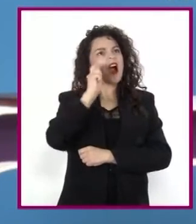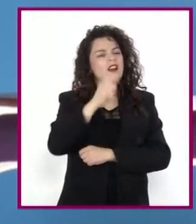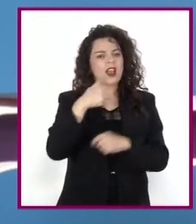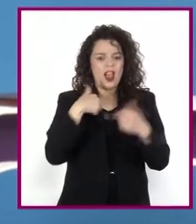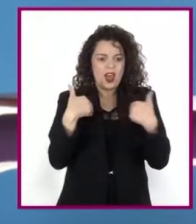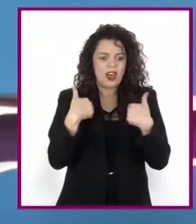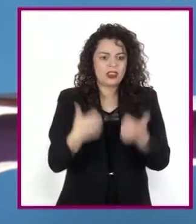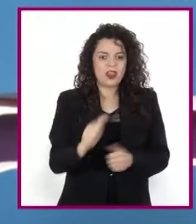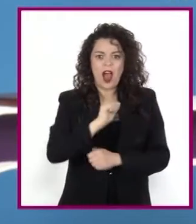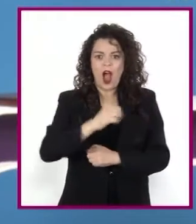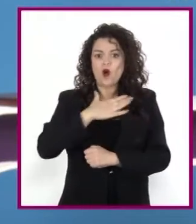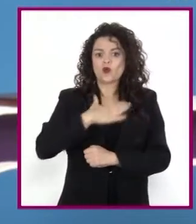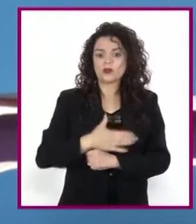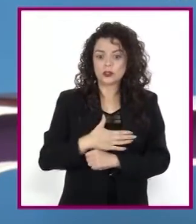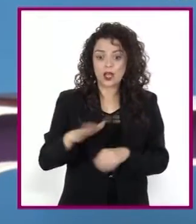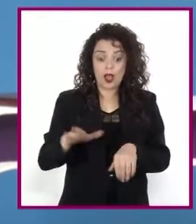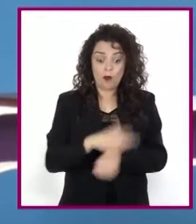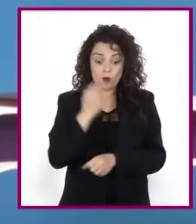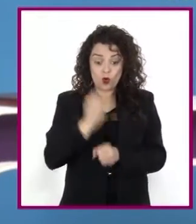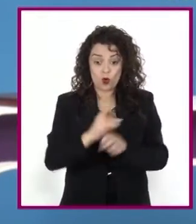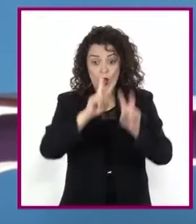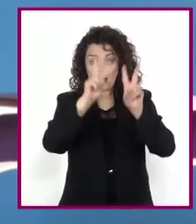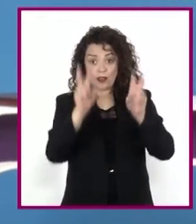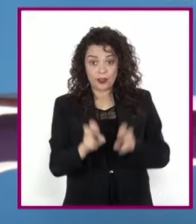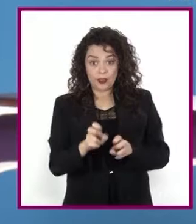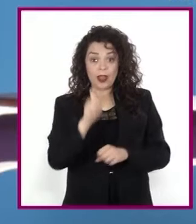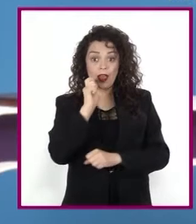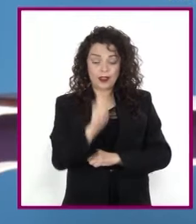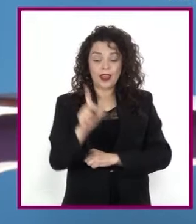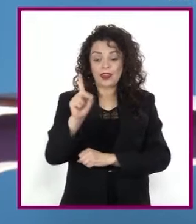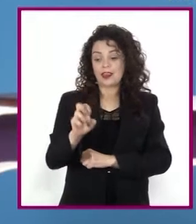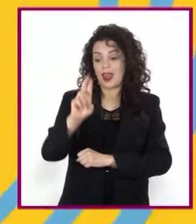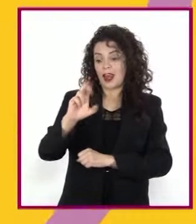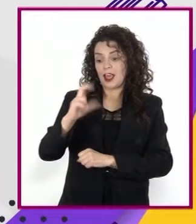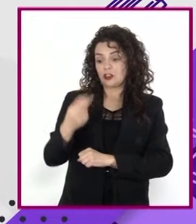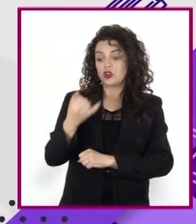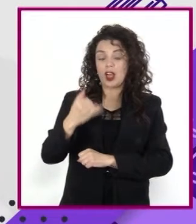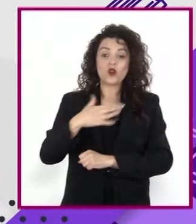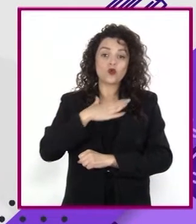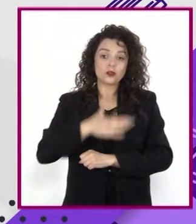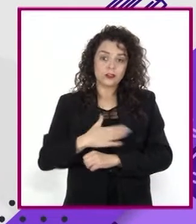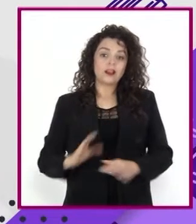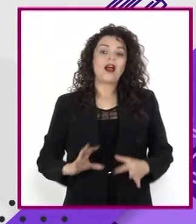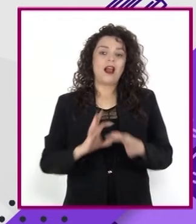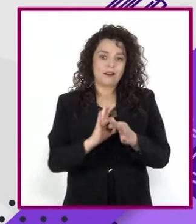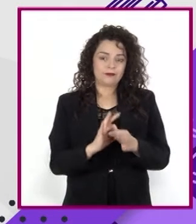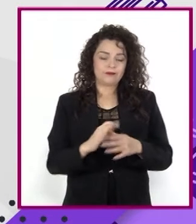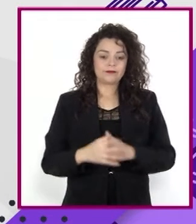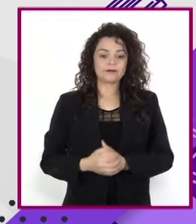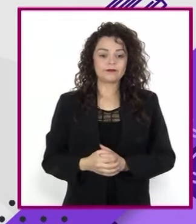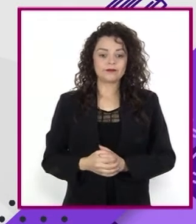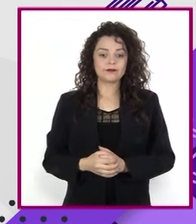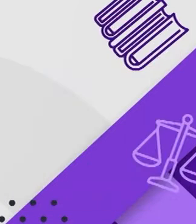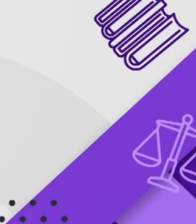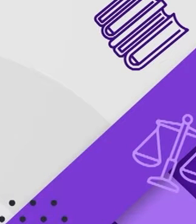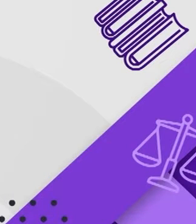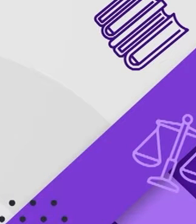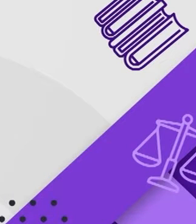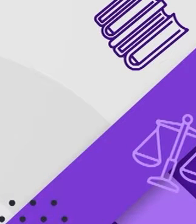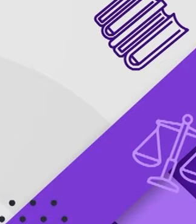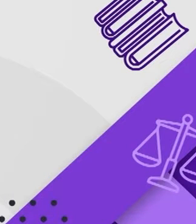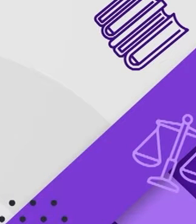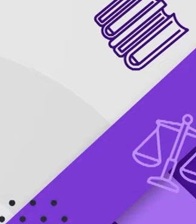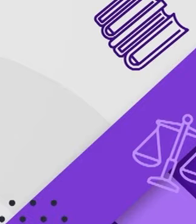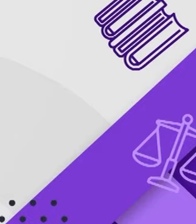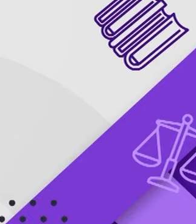estaremos tratando sobre derecho y justicia todavía por un buen rato. Yo creo que la justicia es que